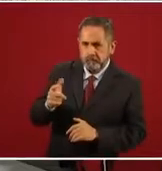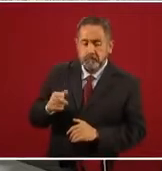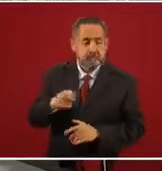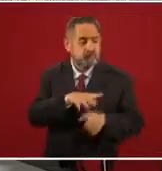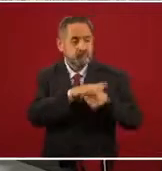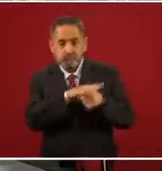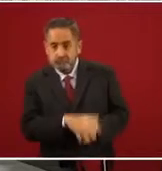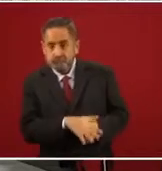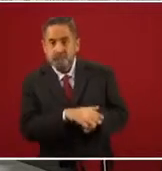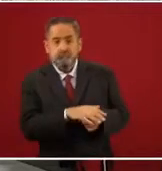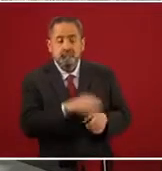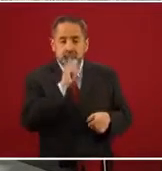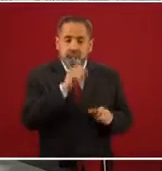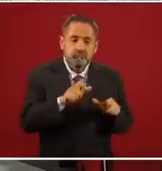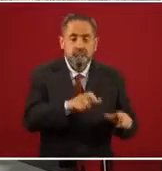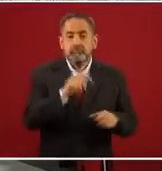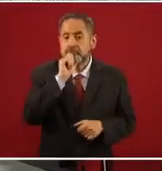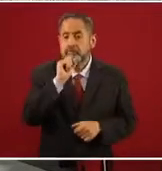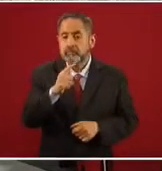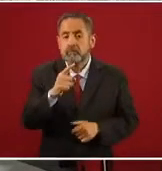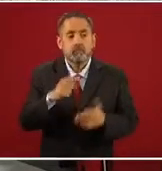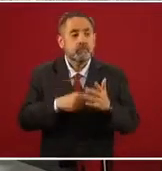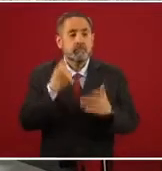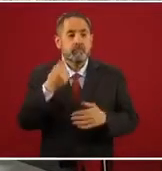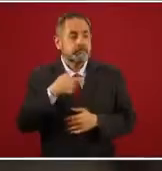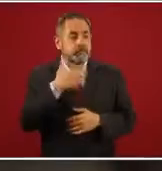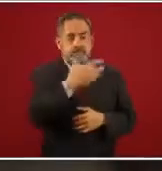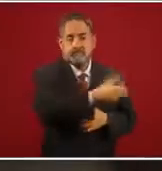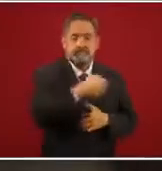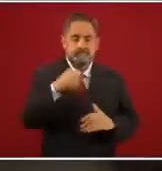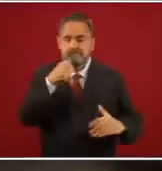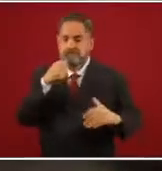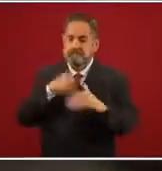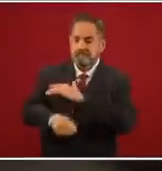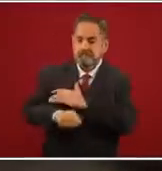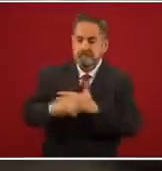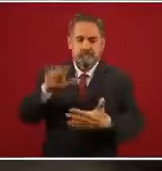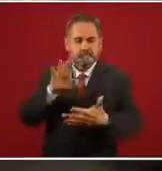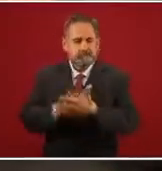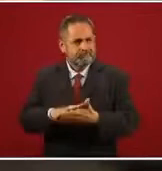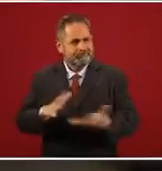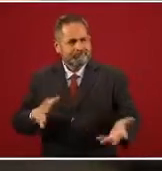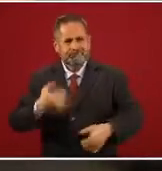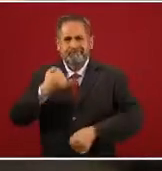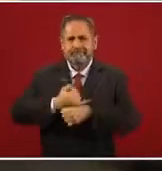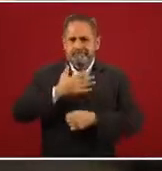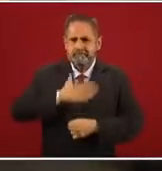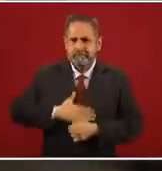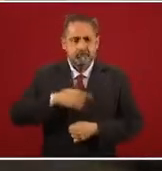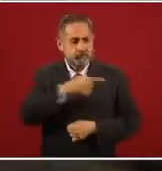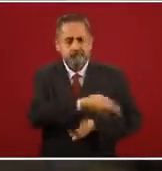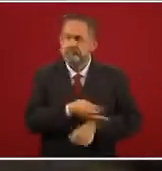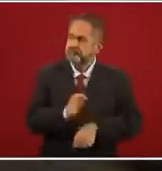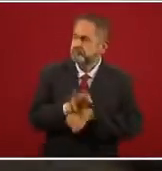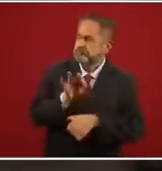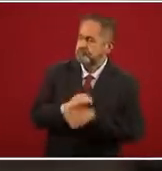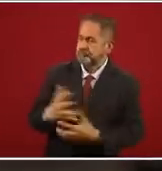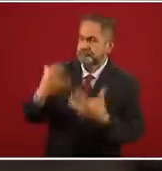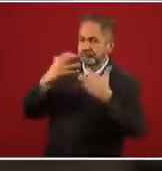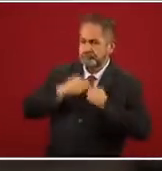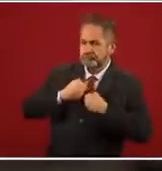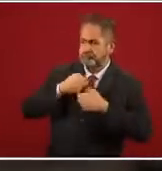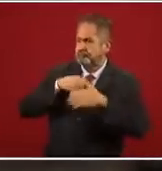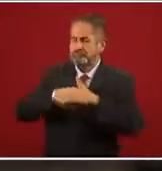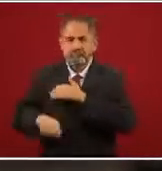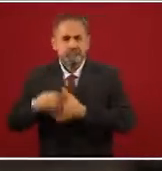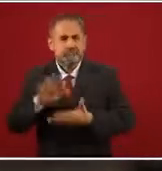represión, sino que hubo un caso de encarcelamiento injusto del defensor de la comunidad, del defensor del